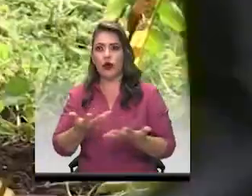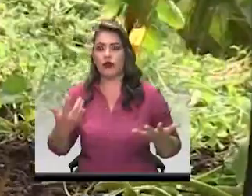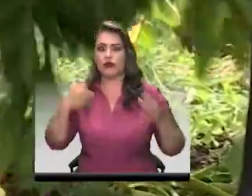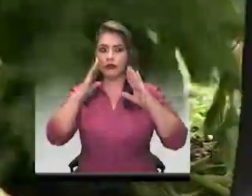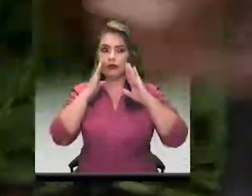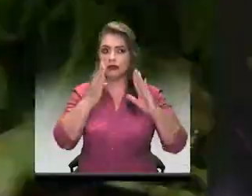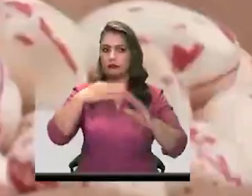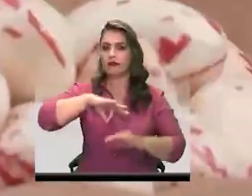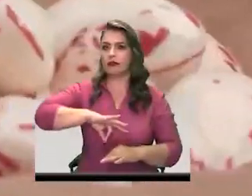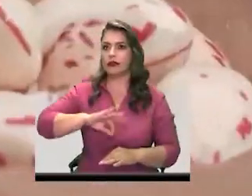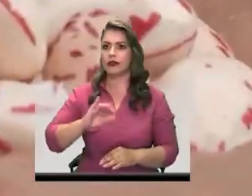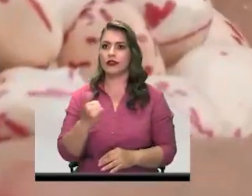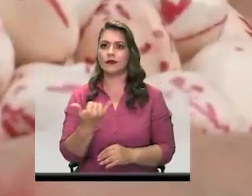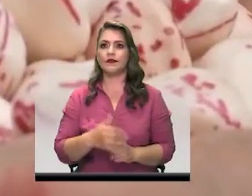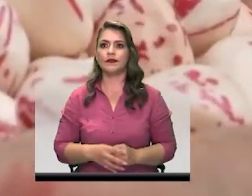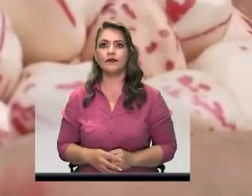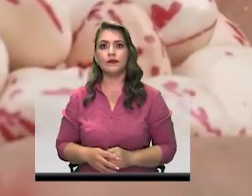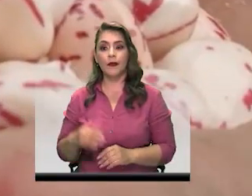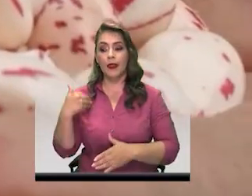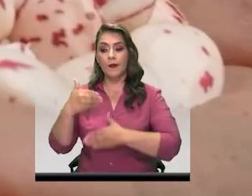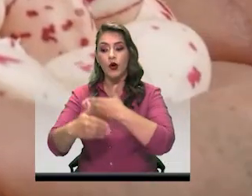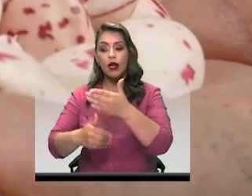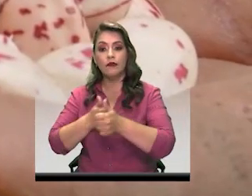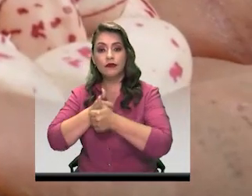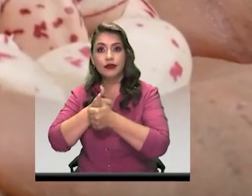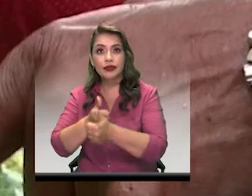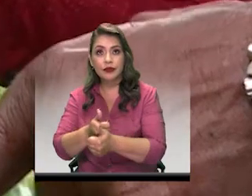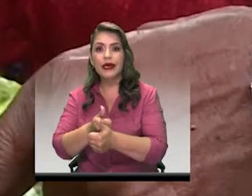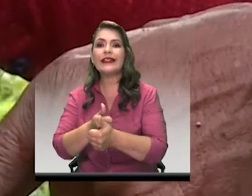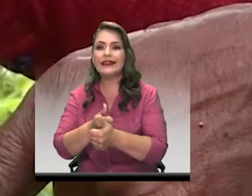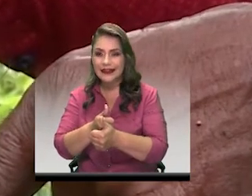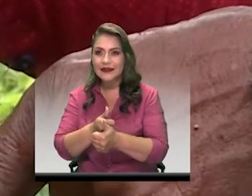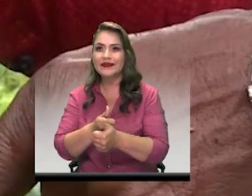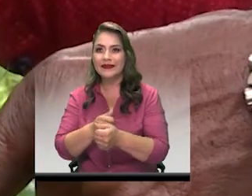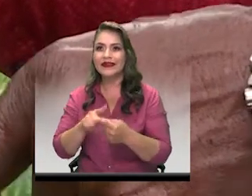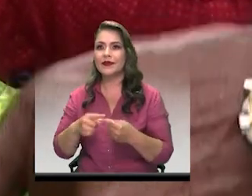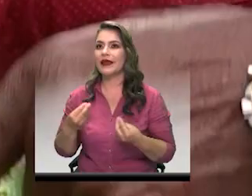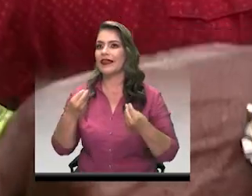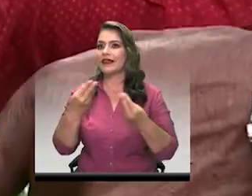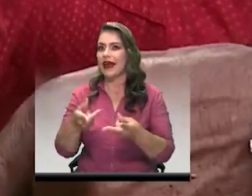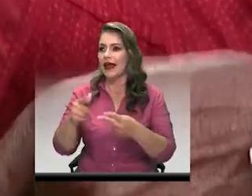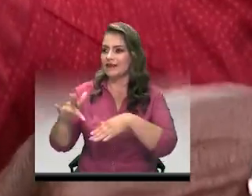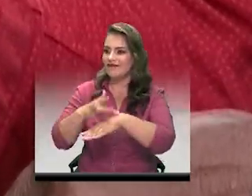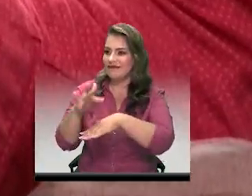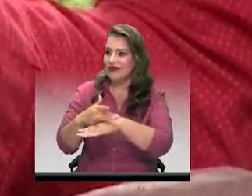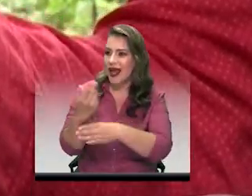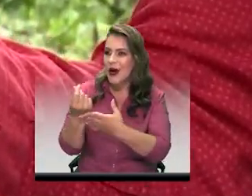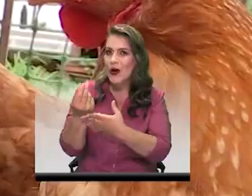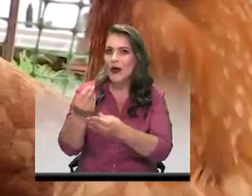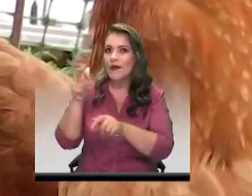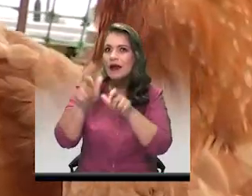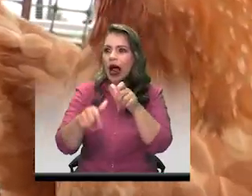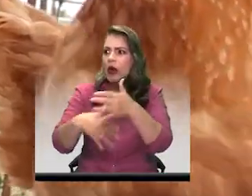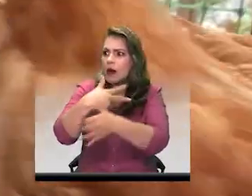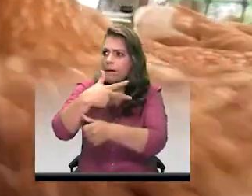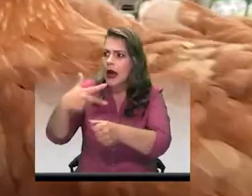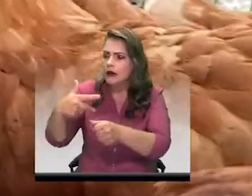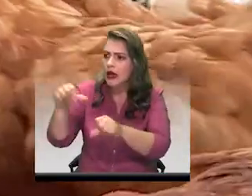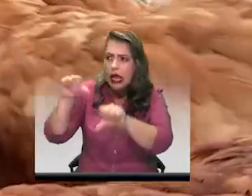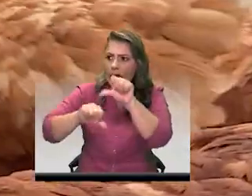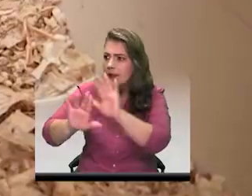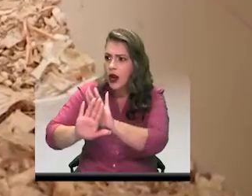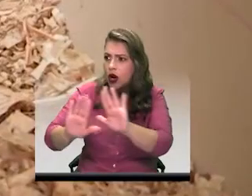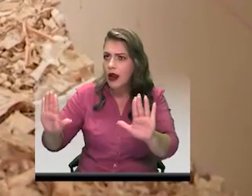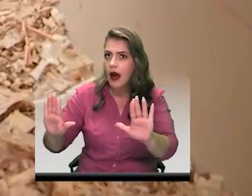Pero dentro del proceso de formación y acompañamiento, también se han entregado incentivos económicos a las mejores prácticas en la categoría